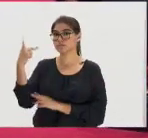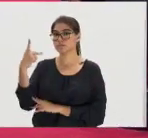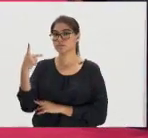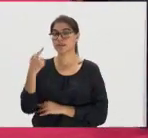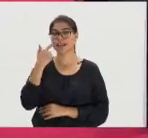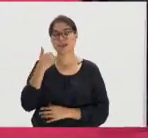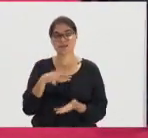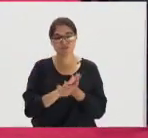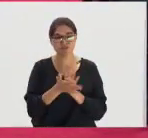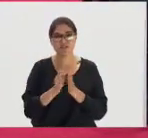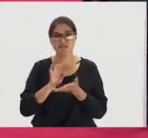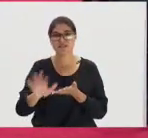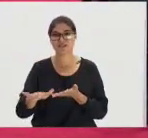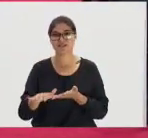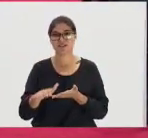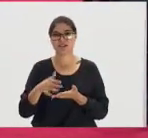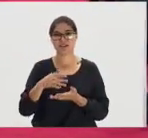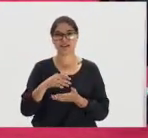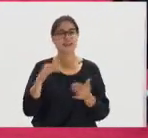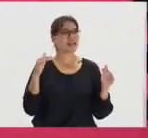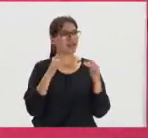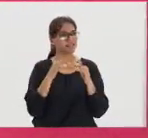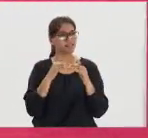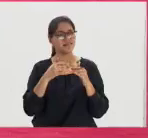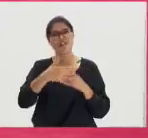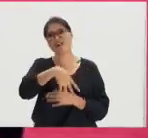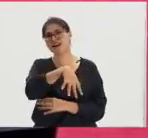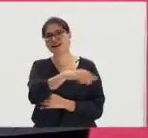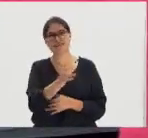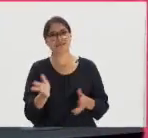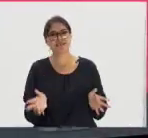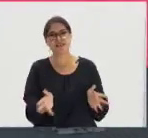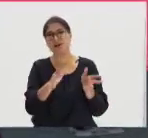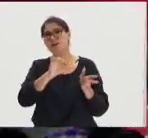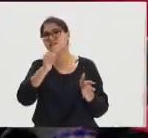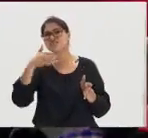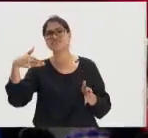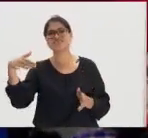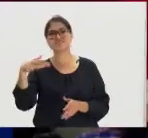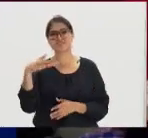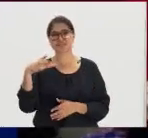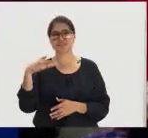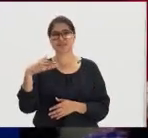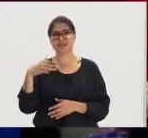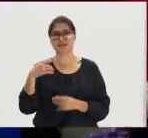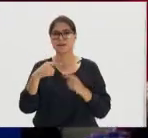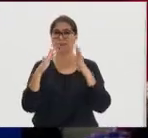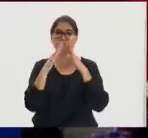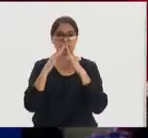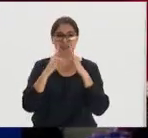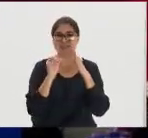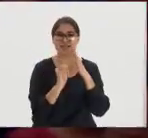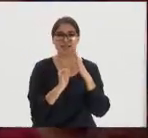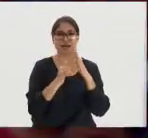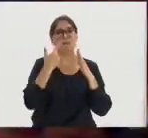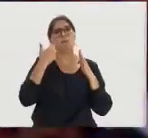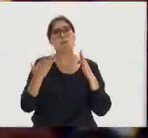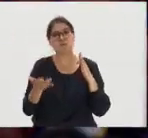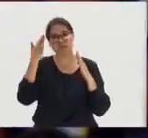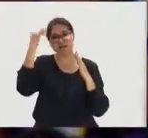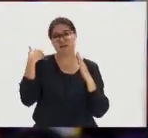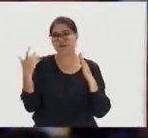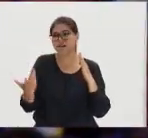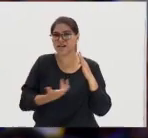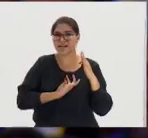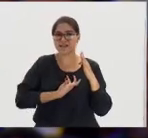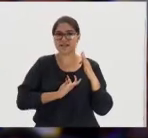a tu nana al infierno. Llévala a comer a otro lado, pero mi amor, no lo hagas en la casa, porque fíjate que tu mamá nos arruina